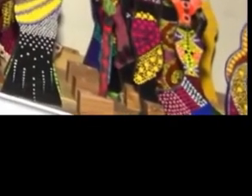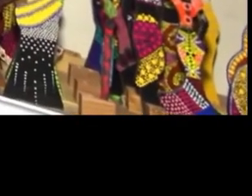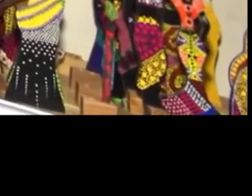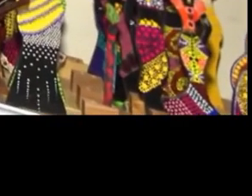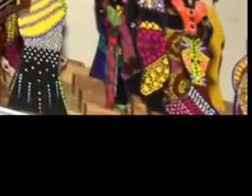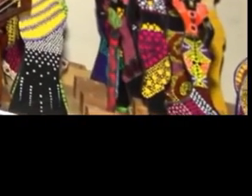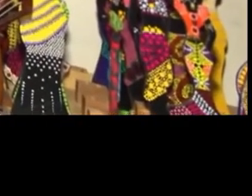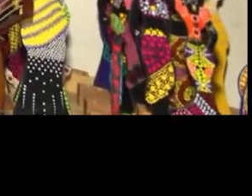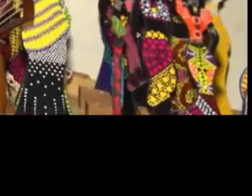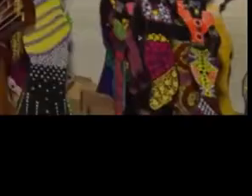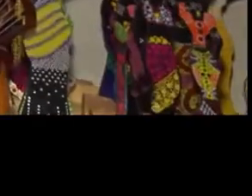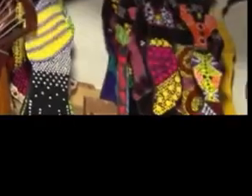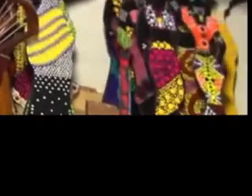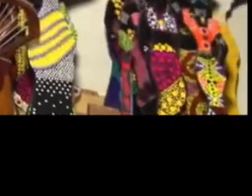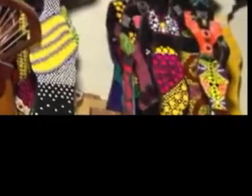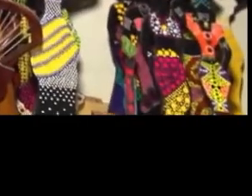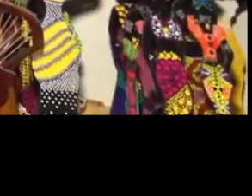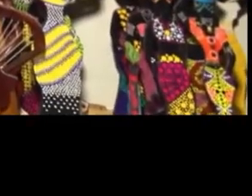e